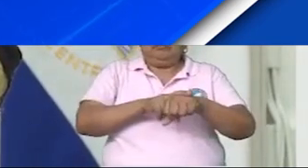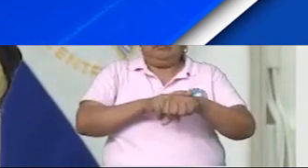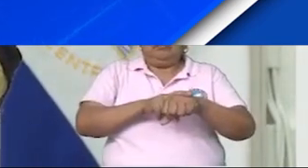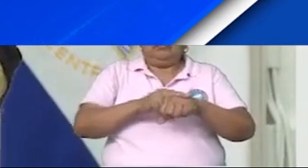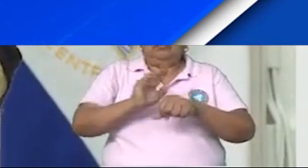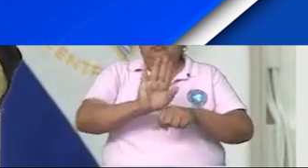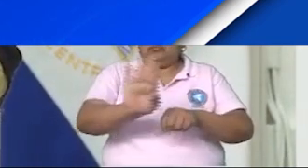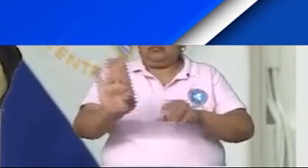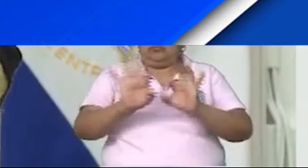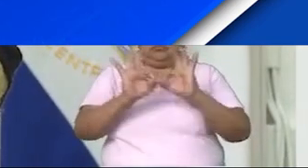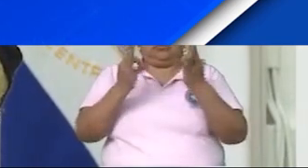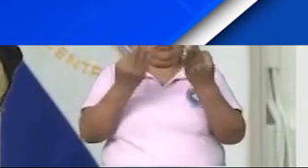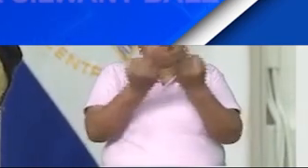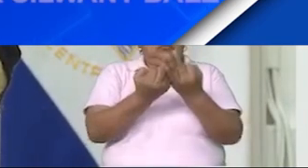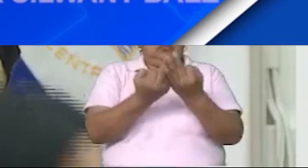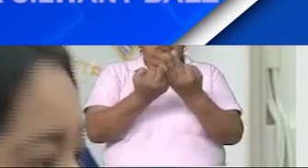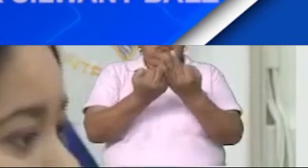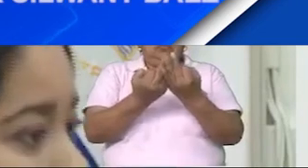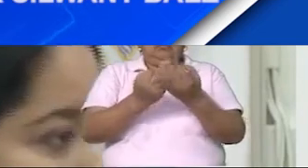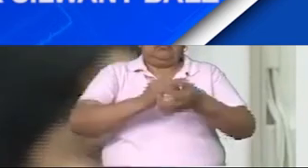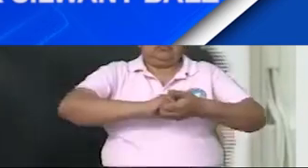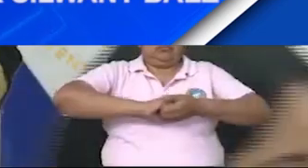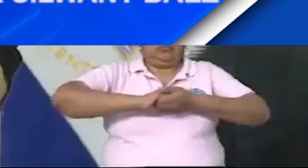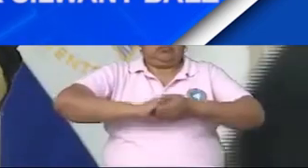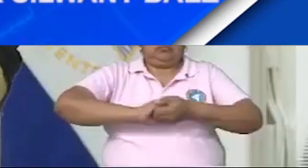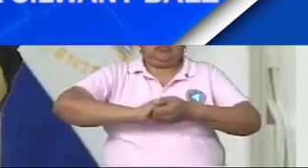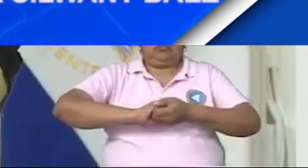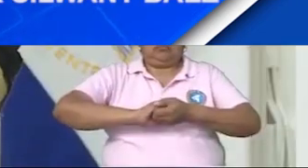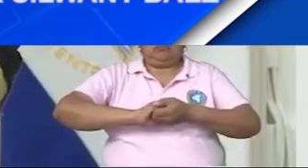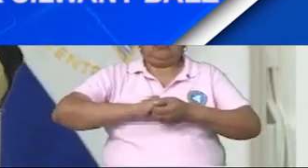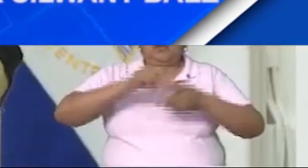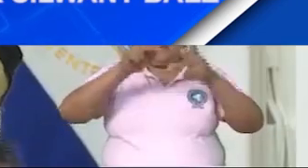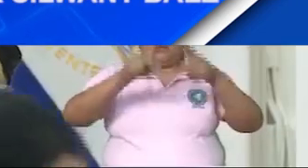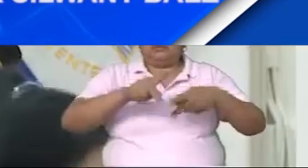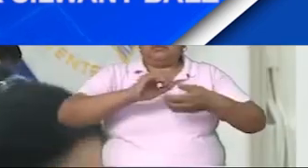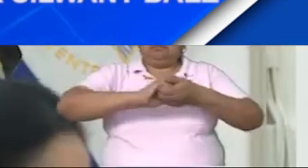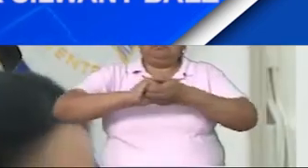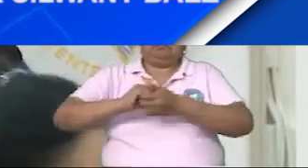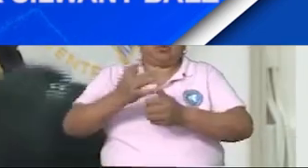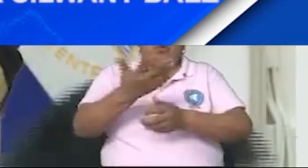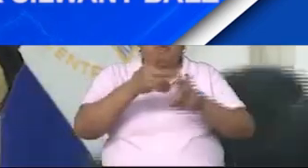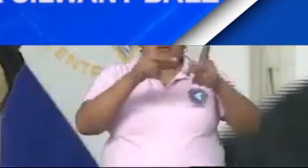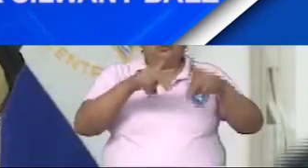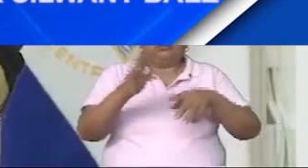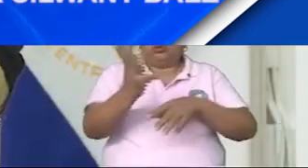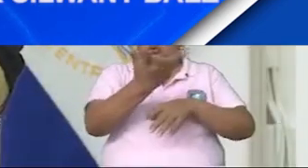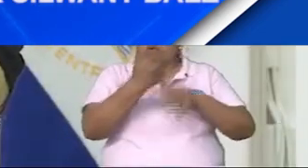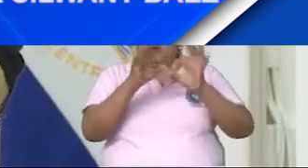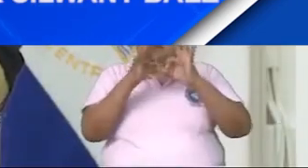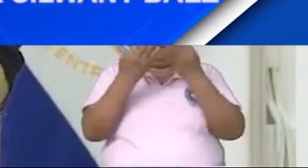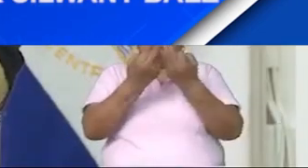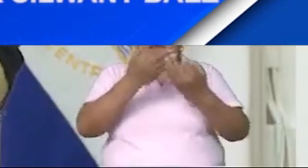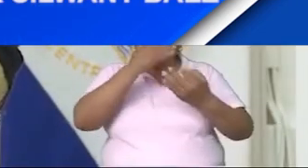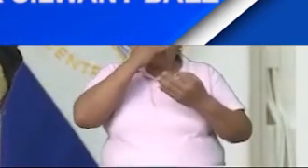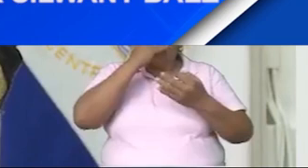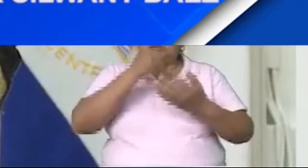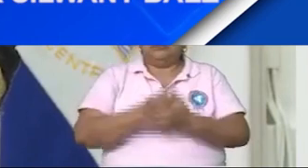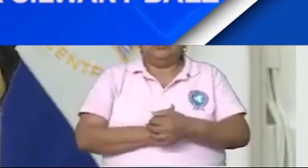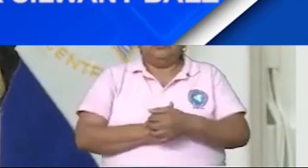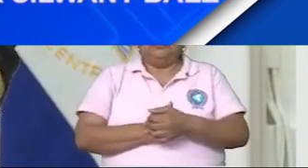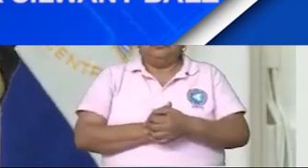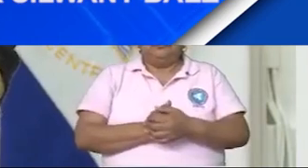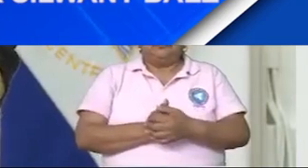sus familiares, amigos, colegas y a toda la familia sandinista.